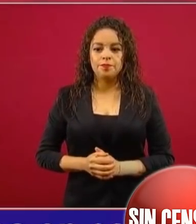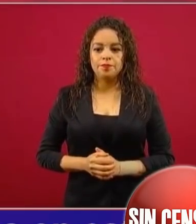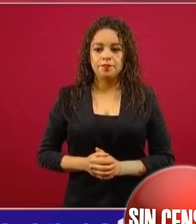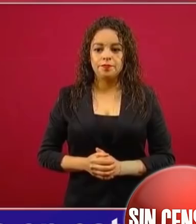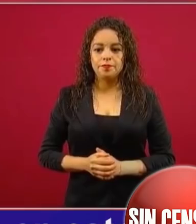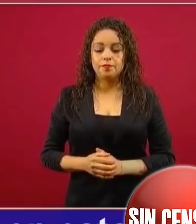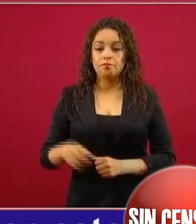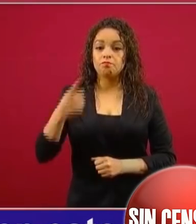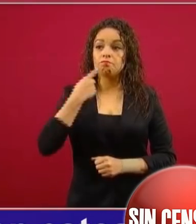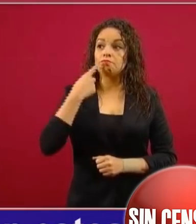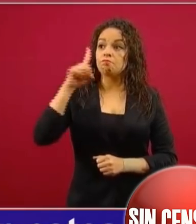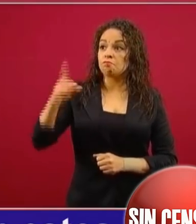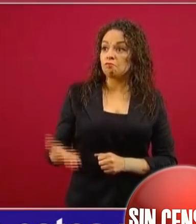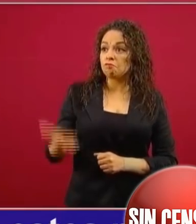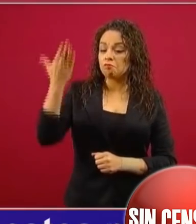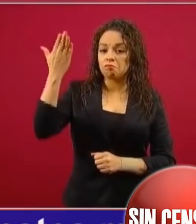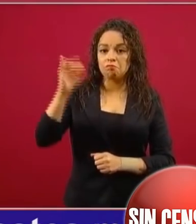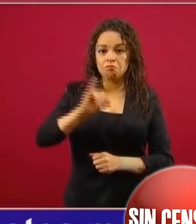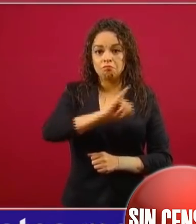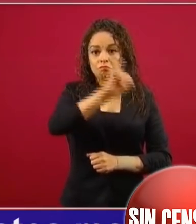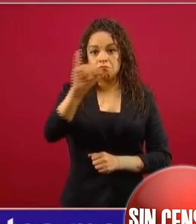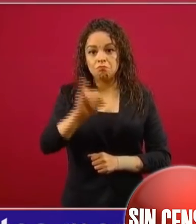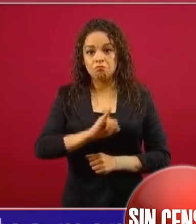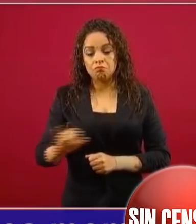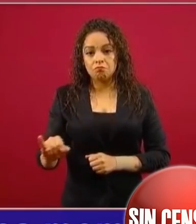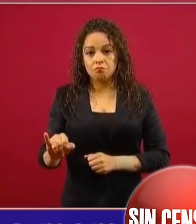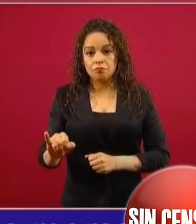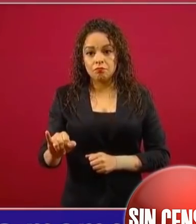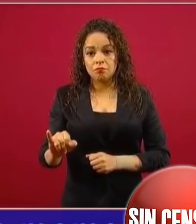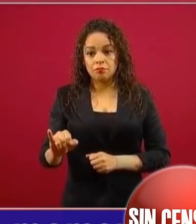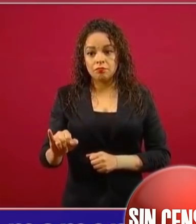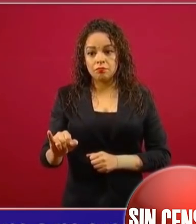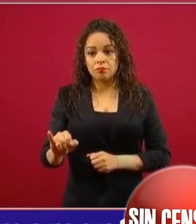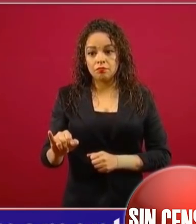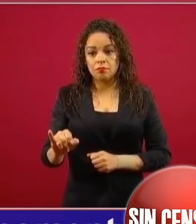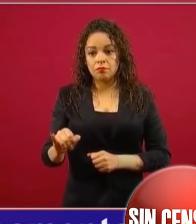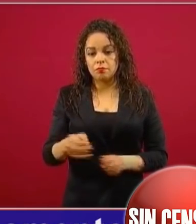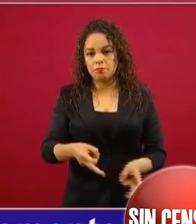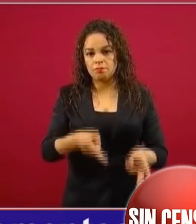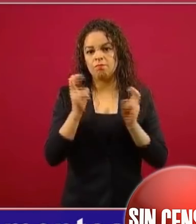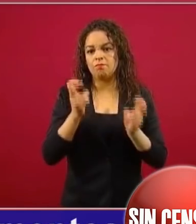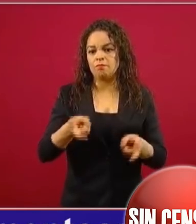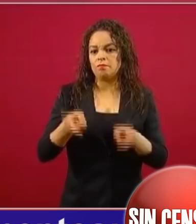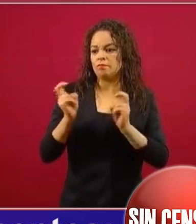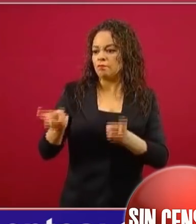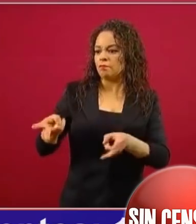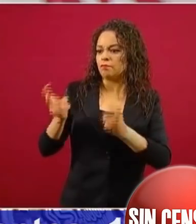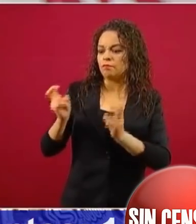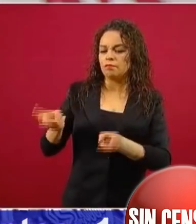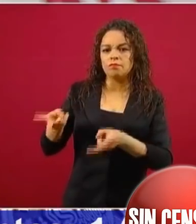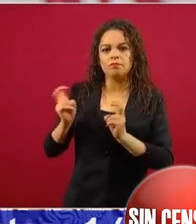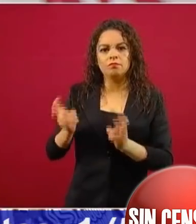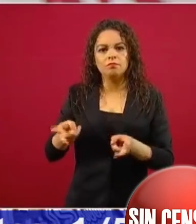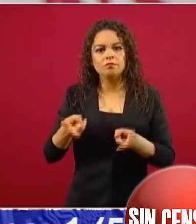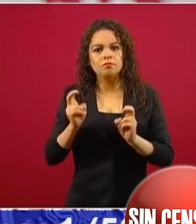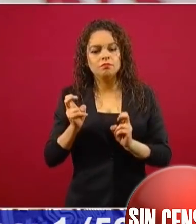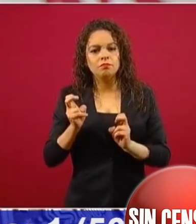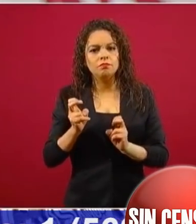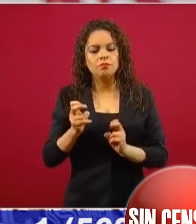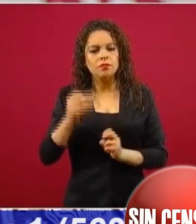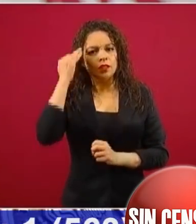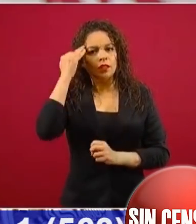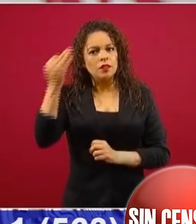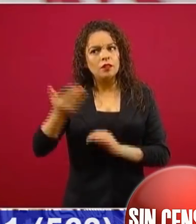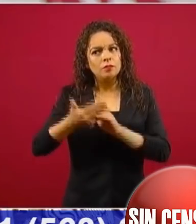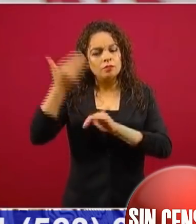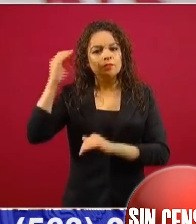denunciaron el saqueo que se llevó a cabo durante el gobierno de Salinas.